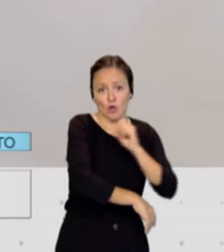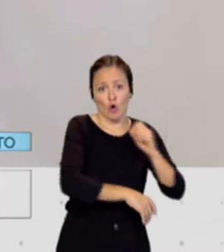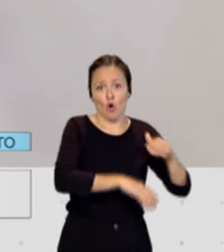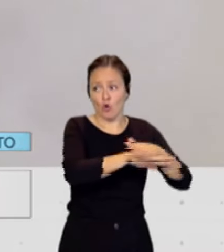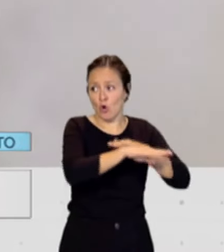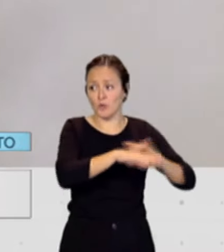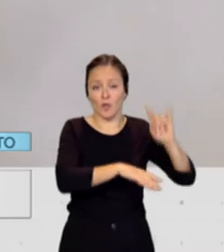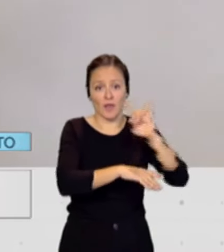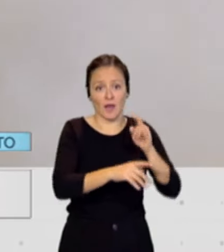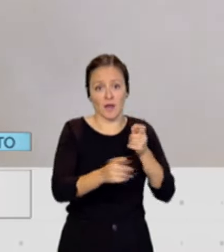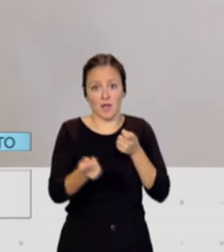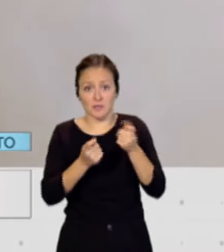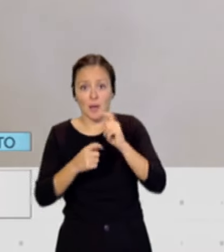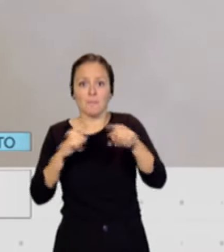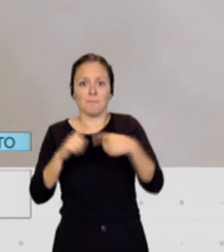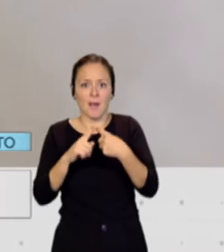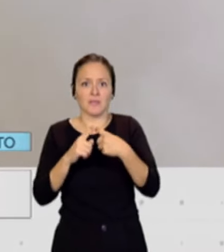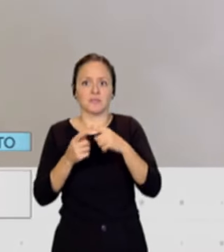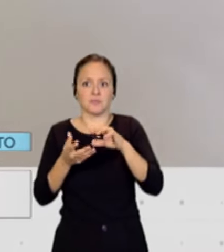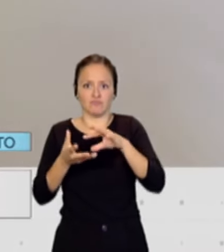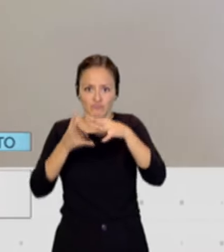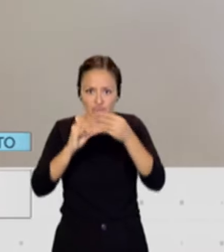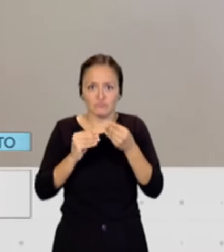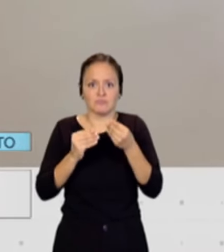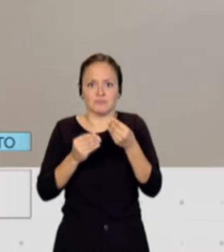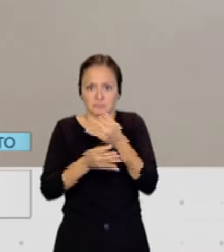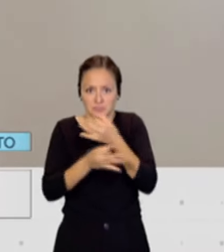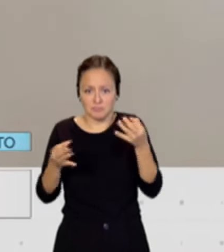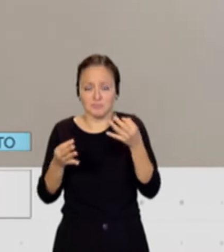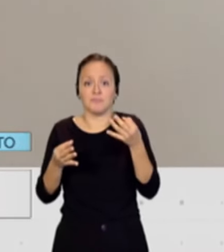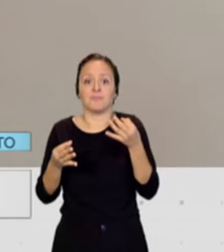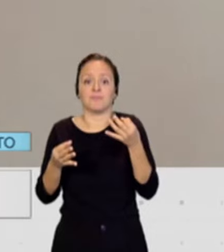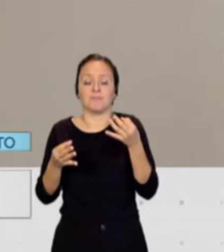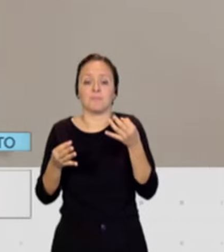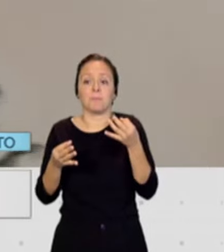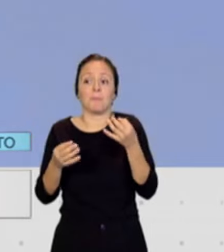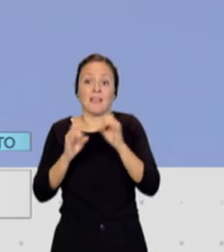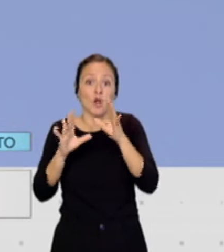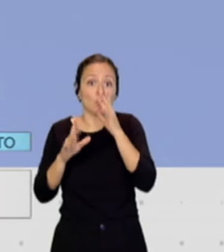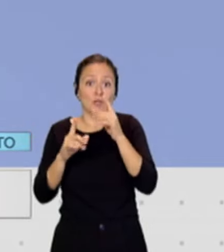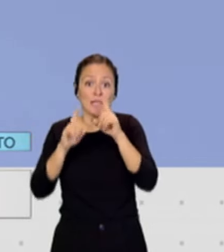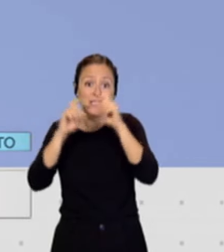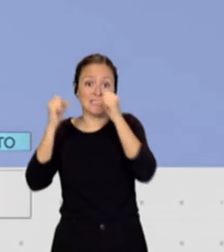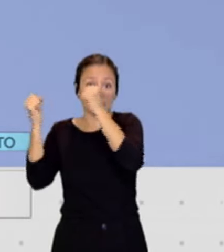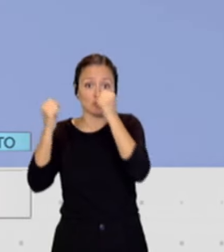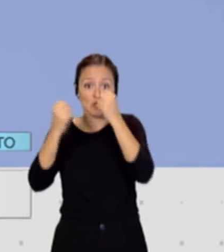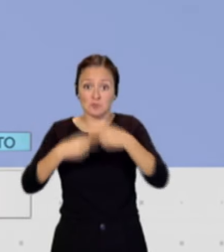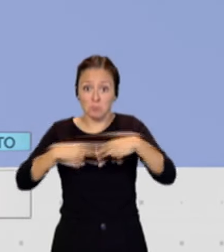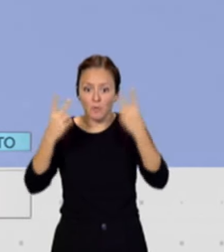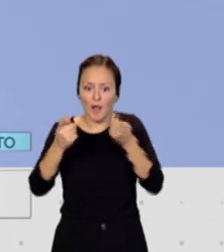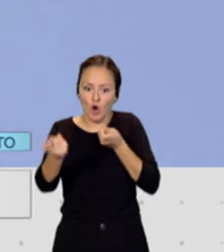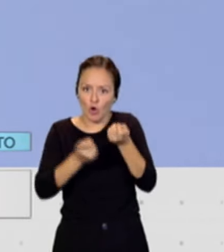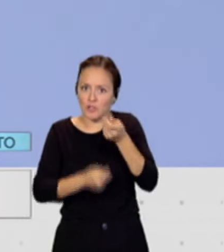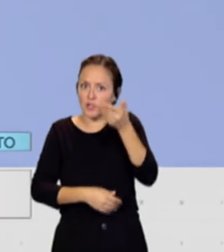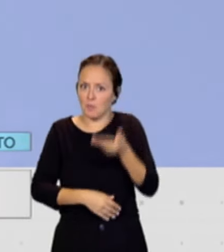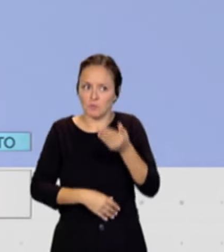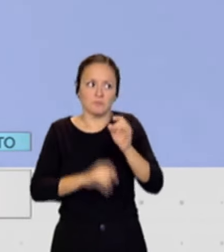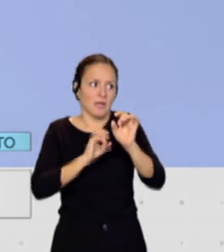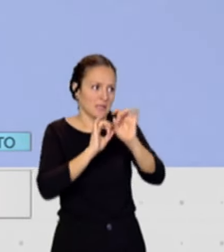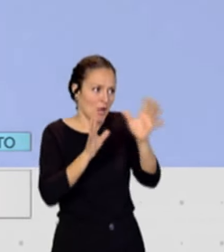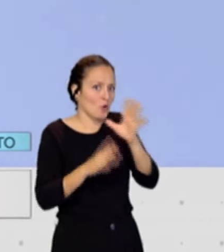y poder actuar efectivamente Claro claro porque la coordinación con las instituciones públicas es primordial Por supuesto